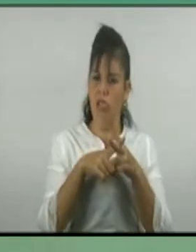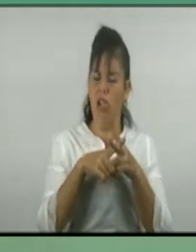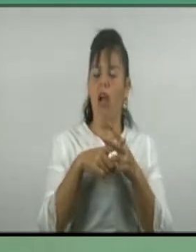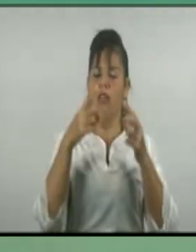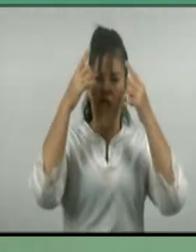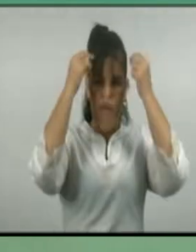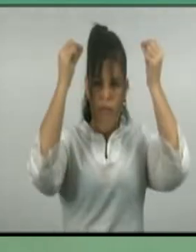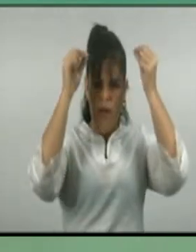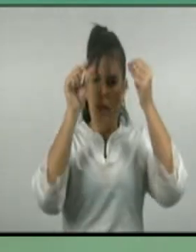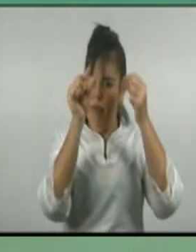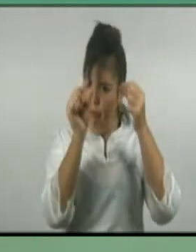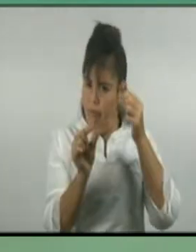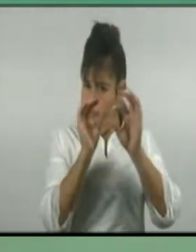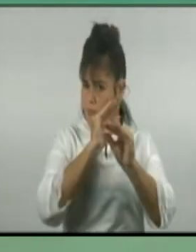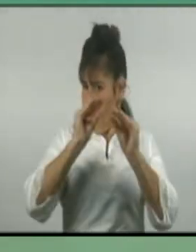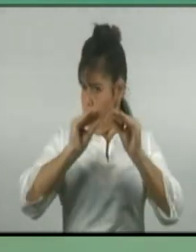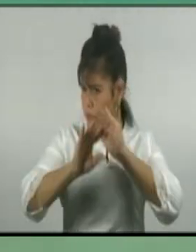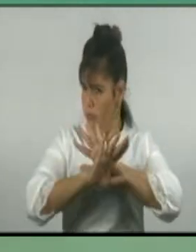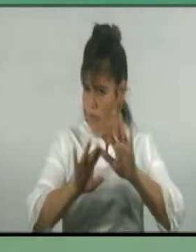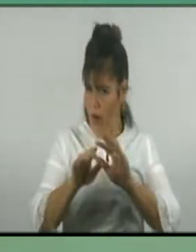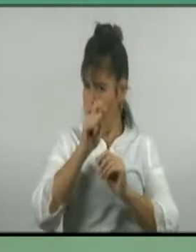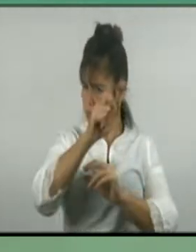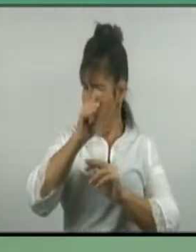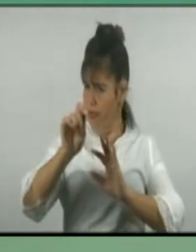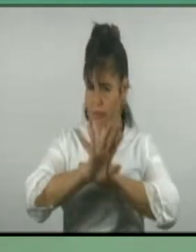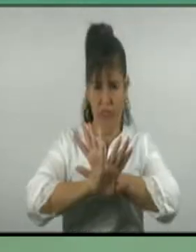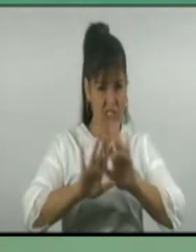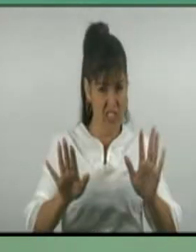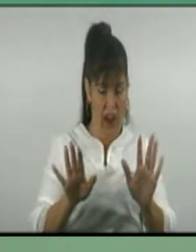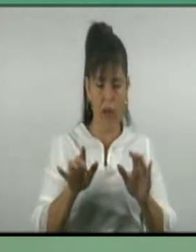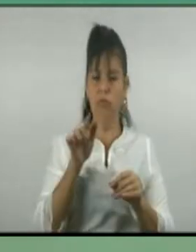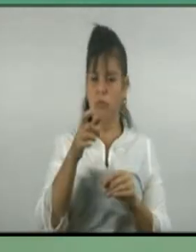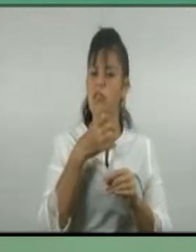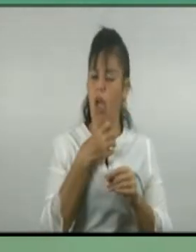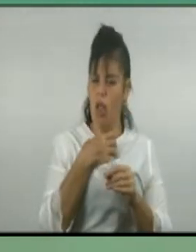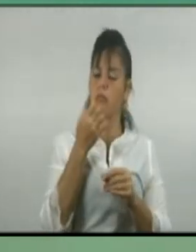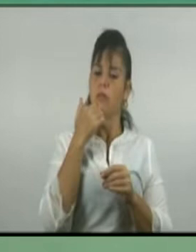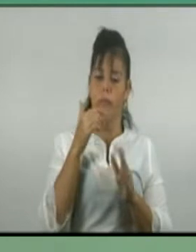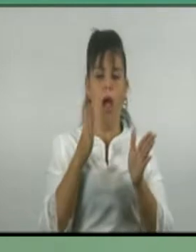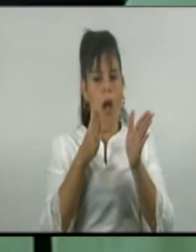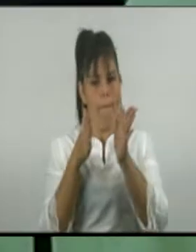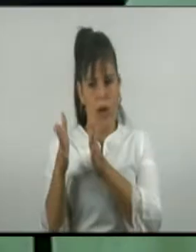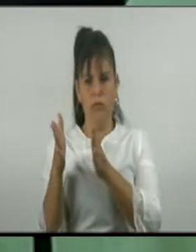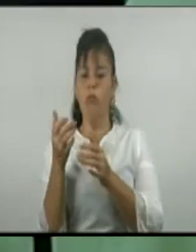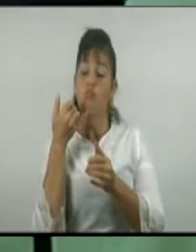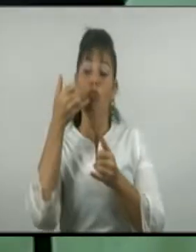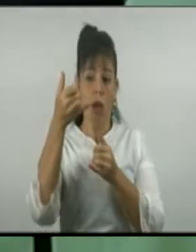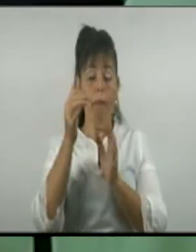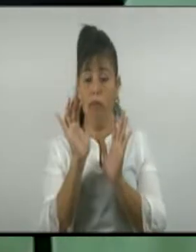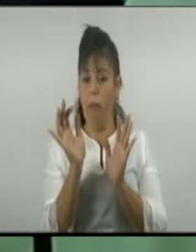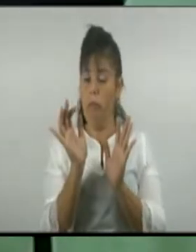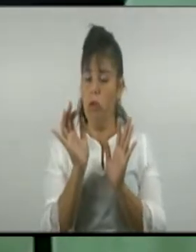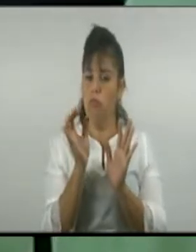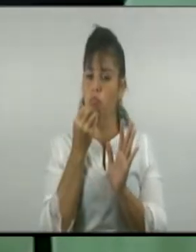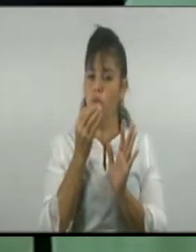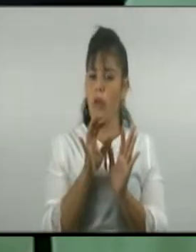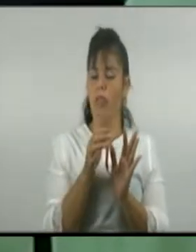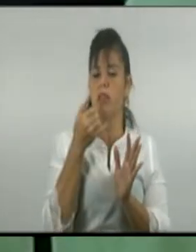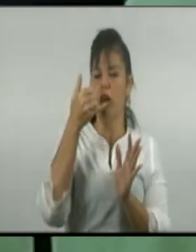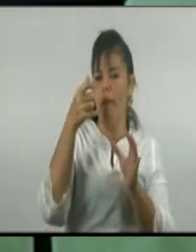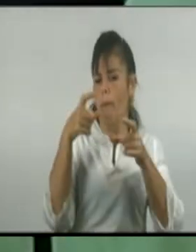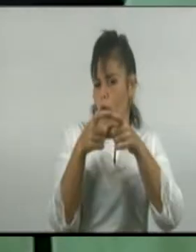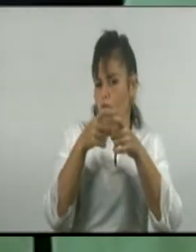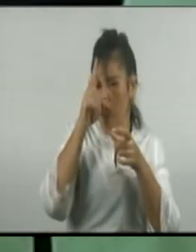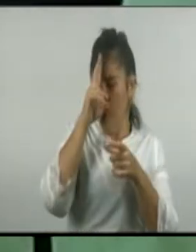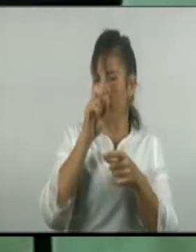capacitada para este para este programa pero además contamos como ella llama o puede llamar también es asesorada es